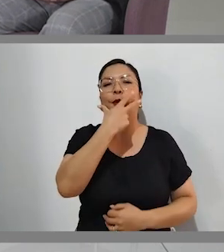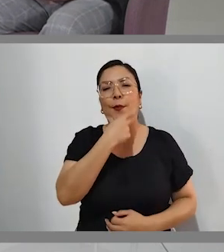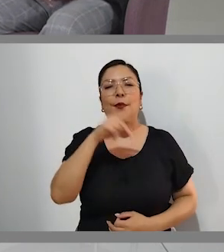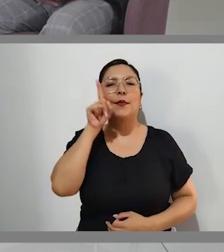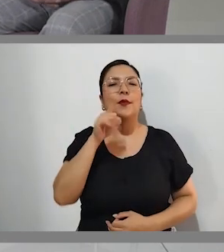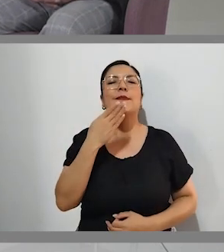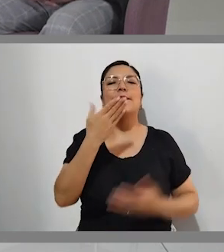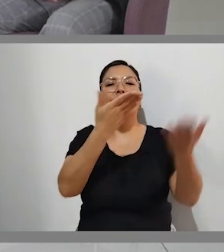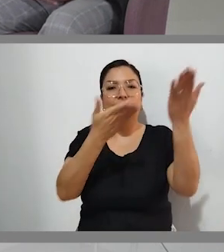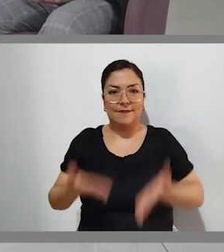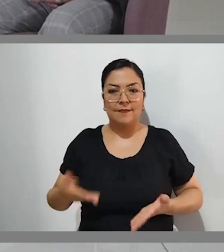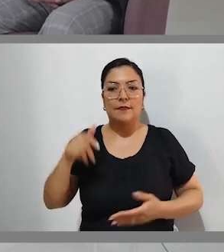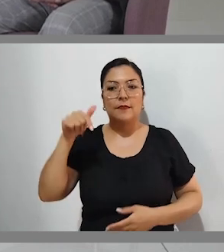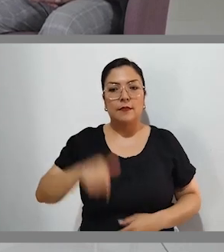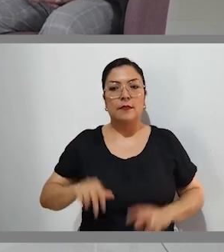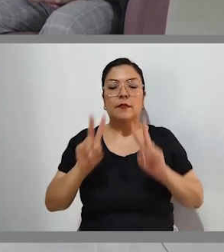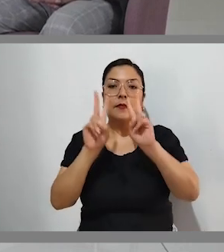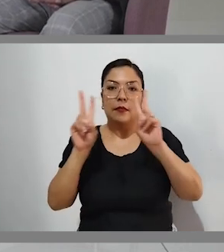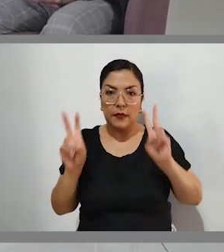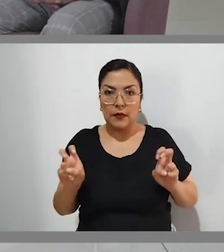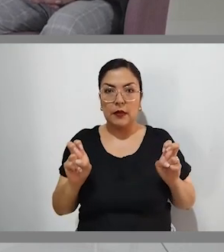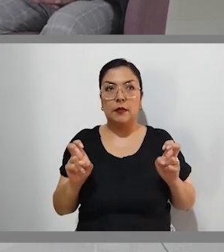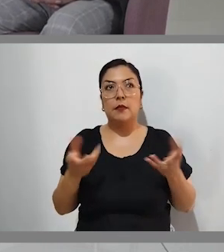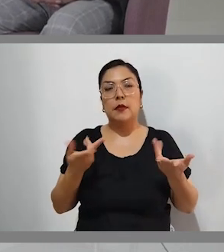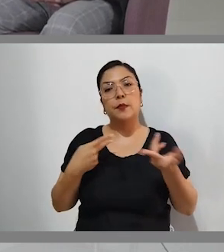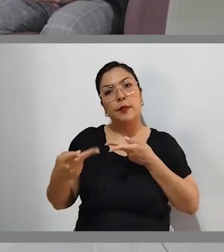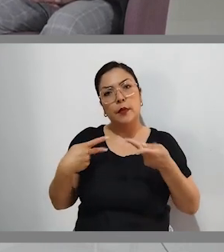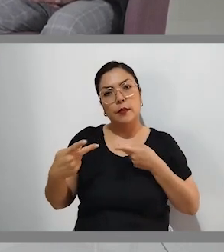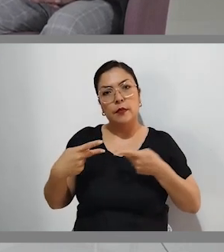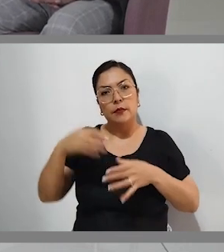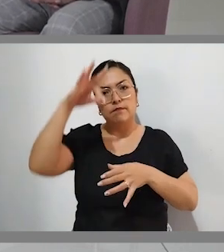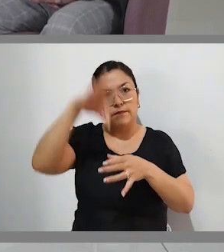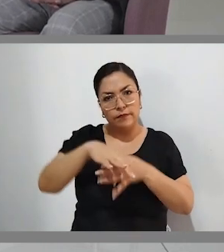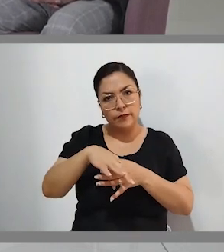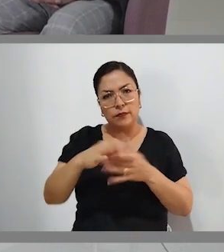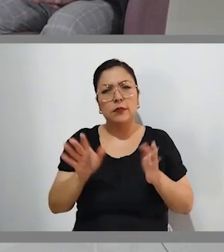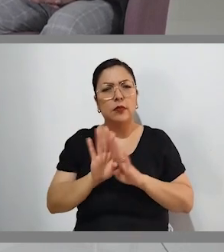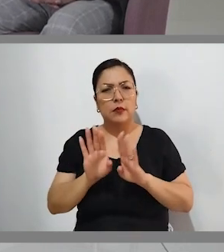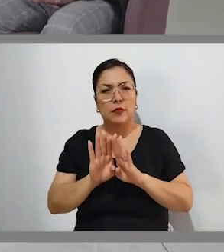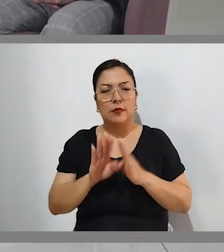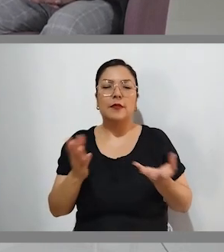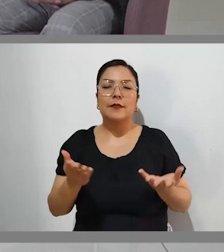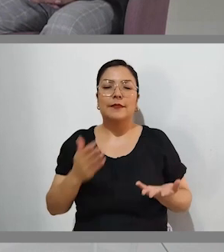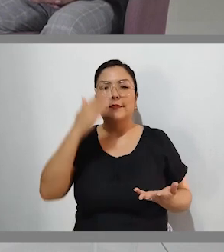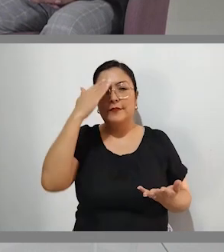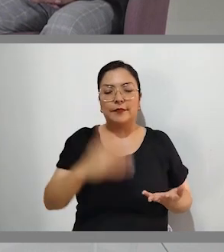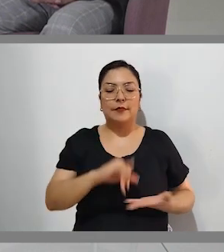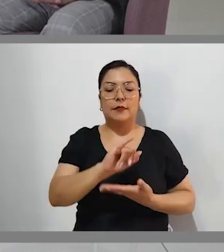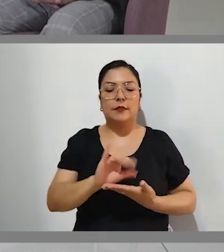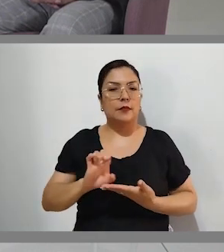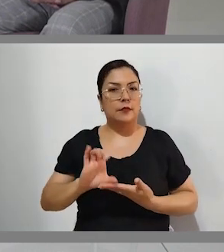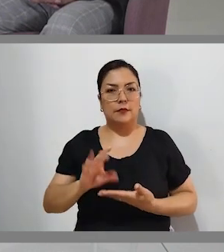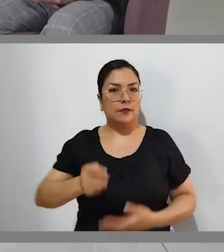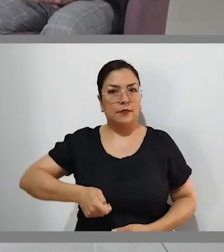este programa en donde habremos de estar platicando de temas de organización electoral, que es la base medular del trabajo institucional